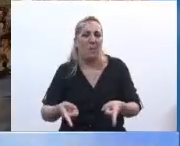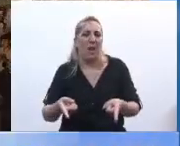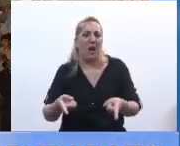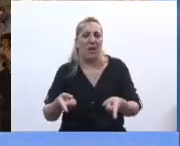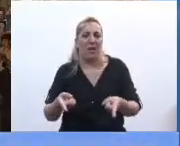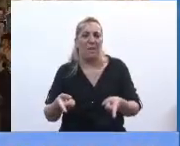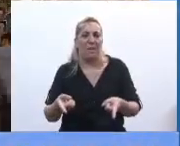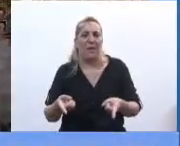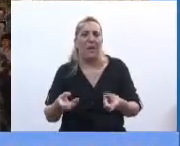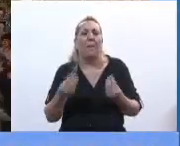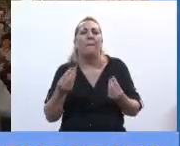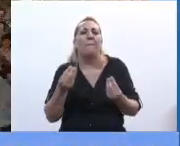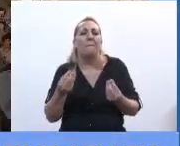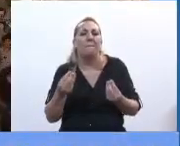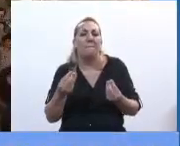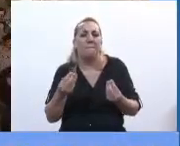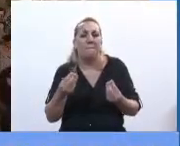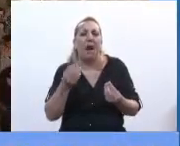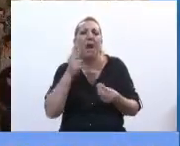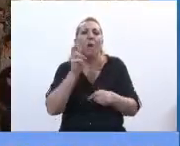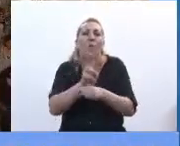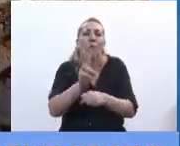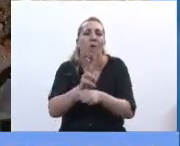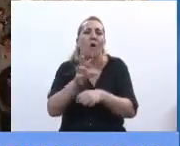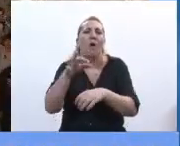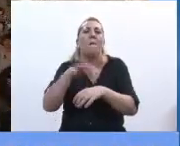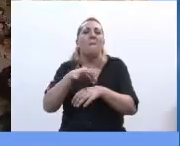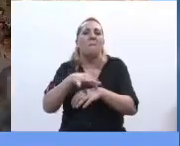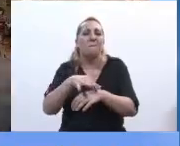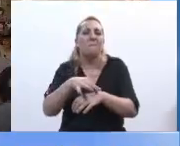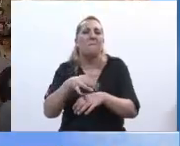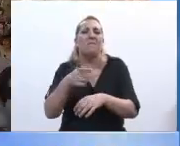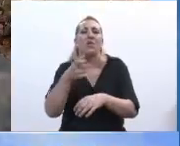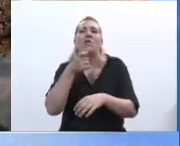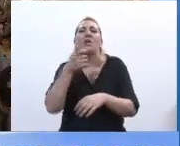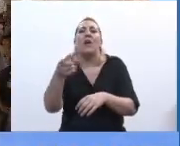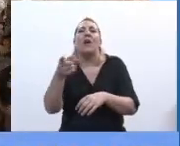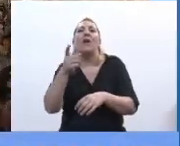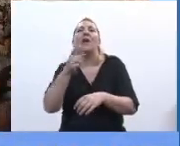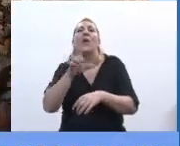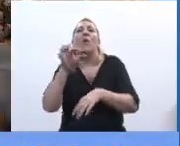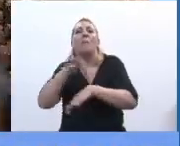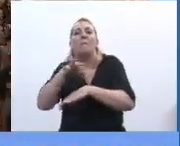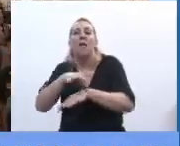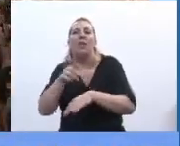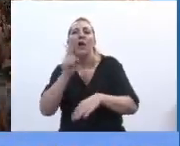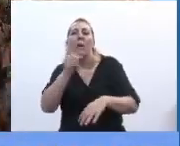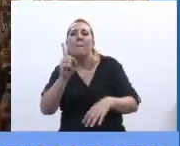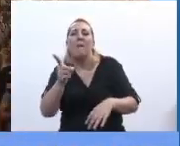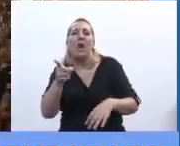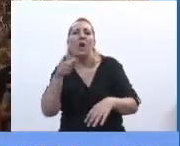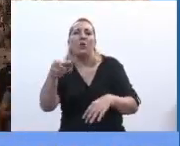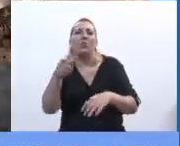introducciones para quien van a aplicar esta ley en ningún médico puede ver amenazado en su libertad